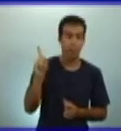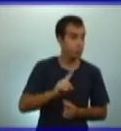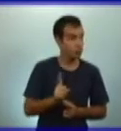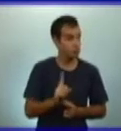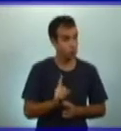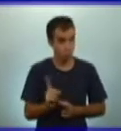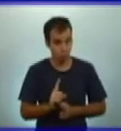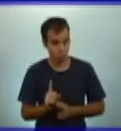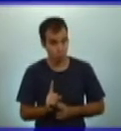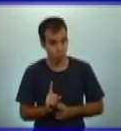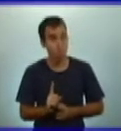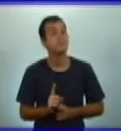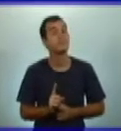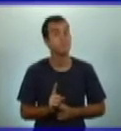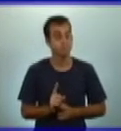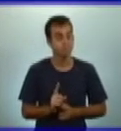de